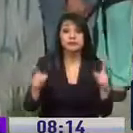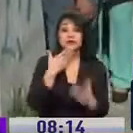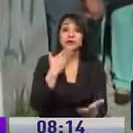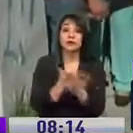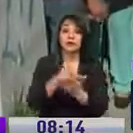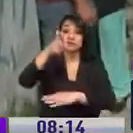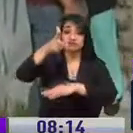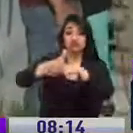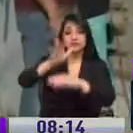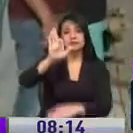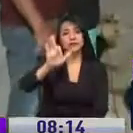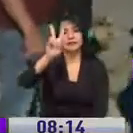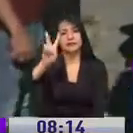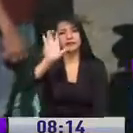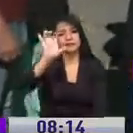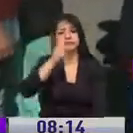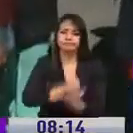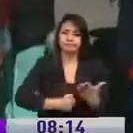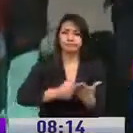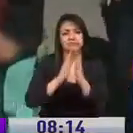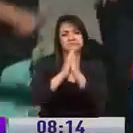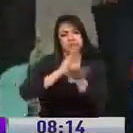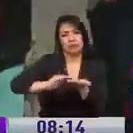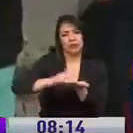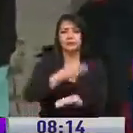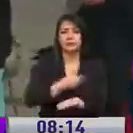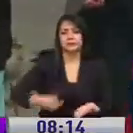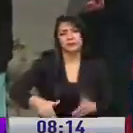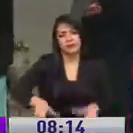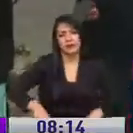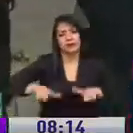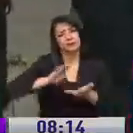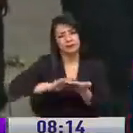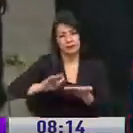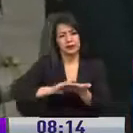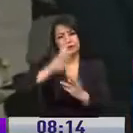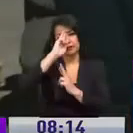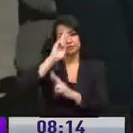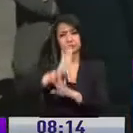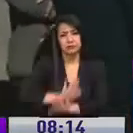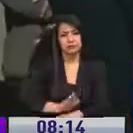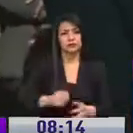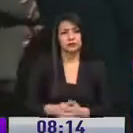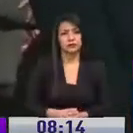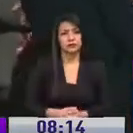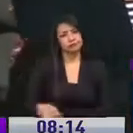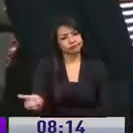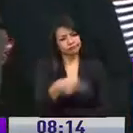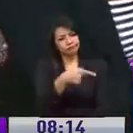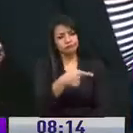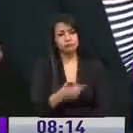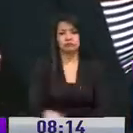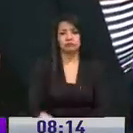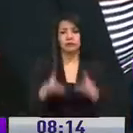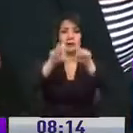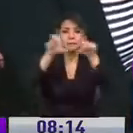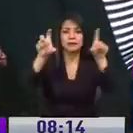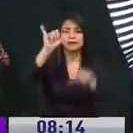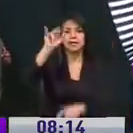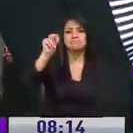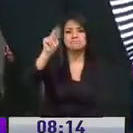para insistir, y con todo el respeto que se merece el presidente Lenín Moreno, que por favor haga mover la manito a los señores de inmobiliar